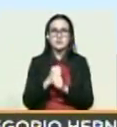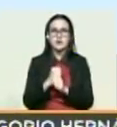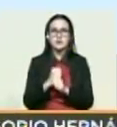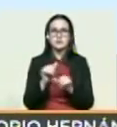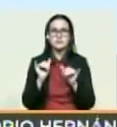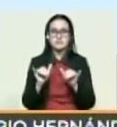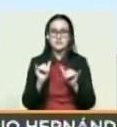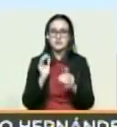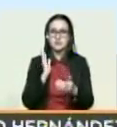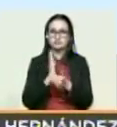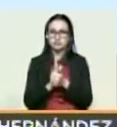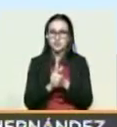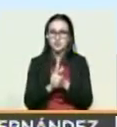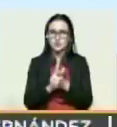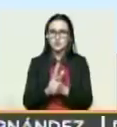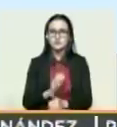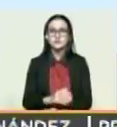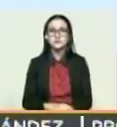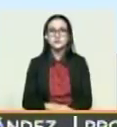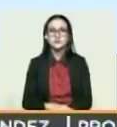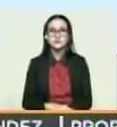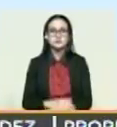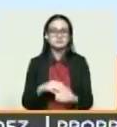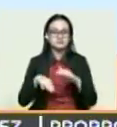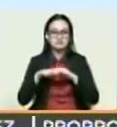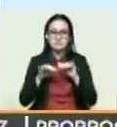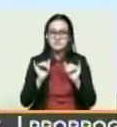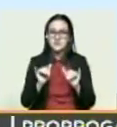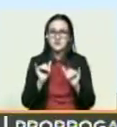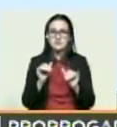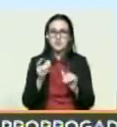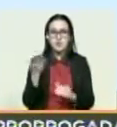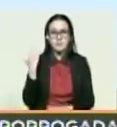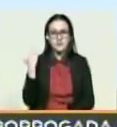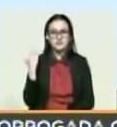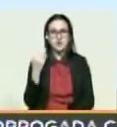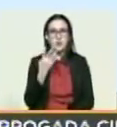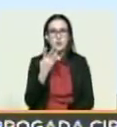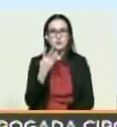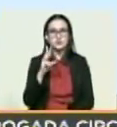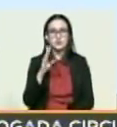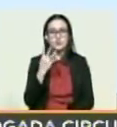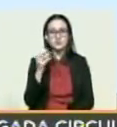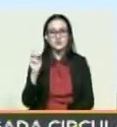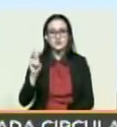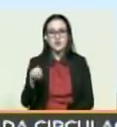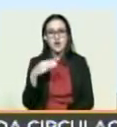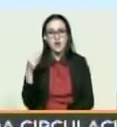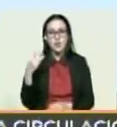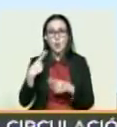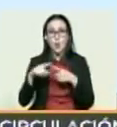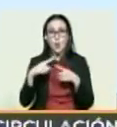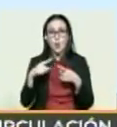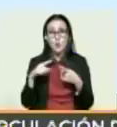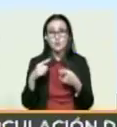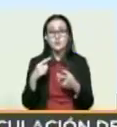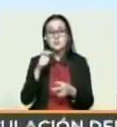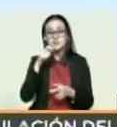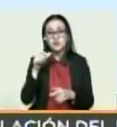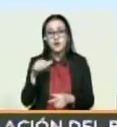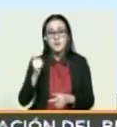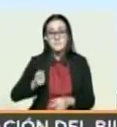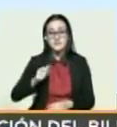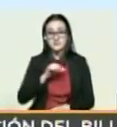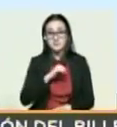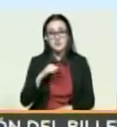registro destacaba que se mantienen los montos al igual que el dicom pasado 400 euros u otro tipo de divisas y para las personas jurídicas